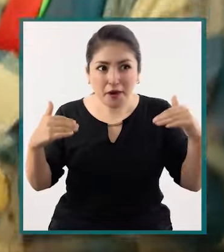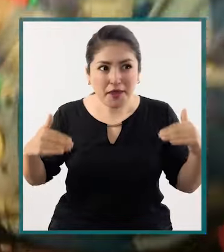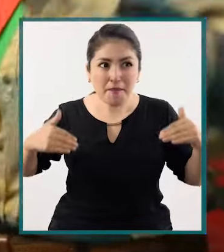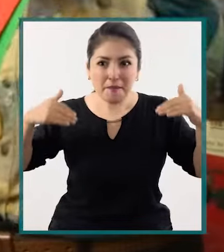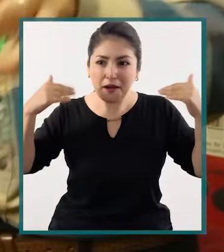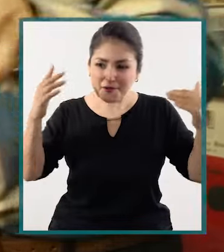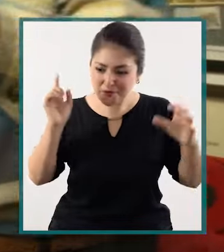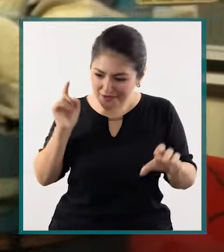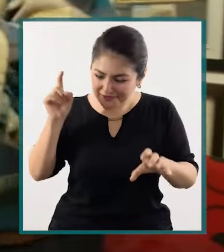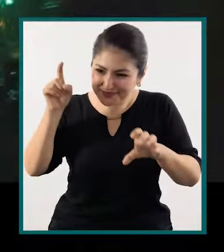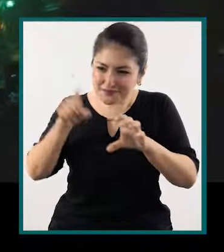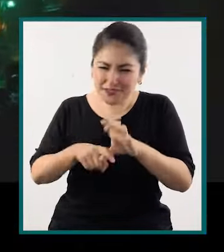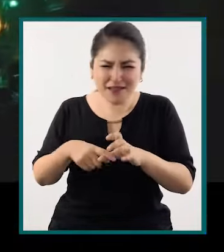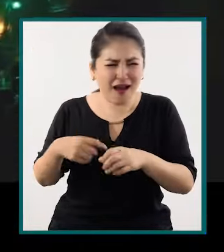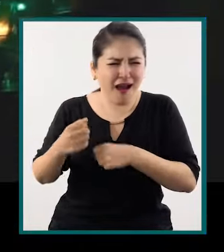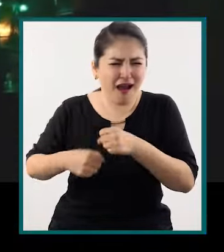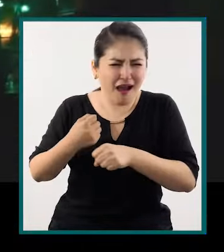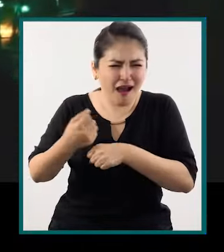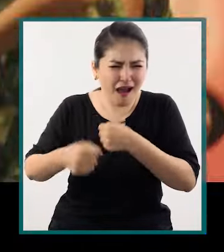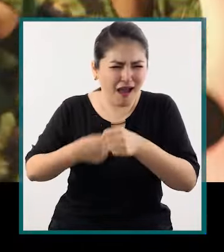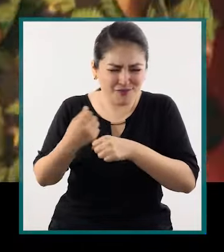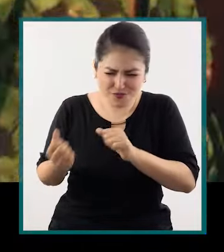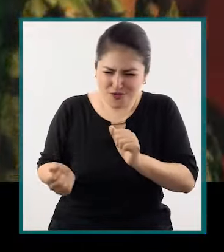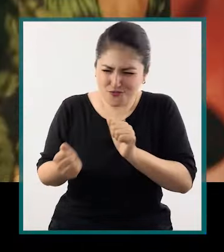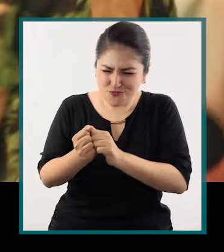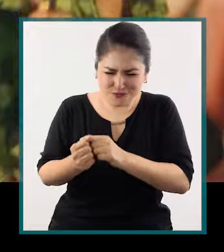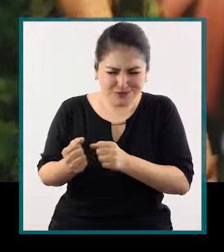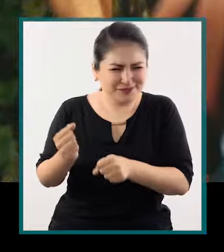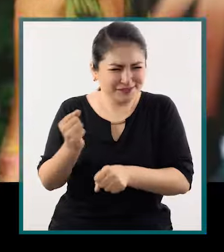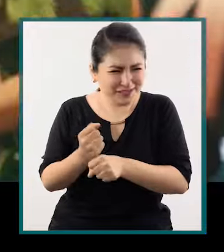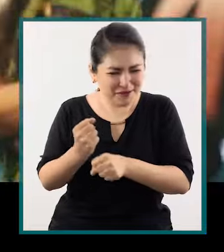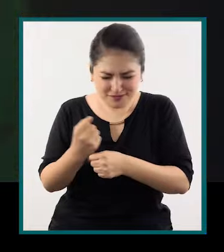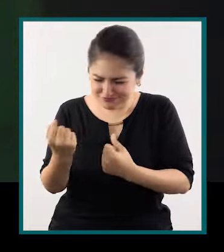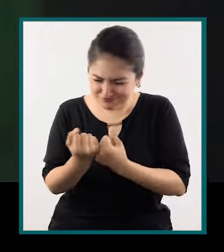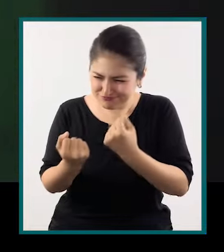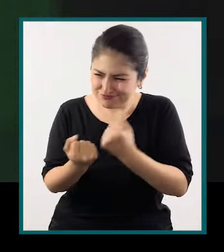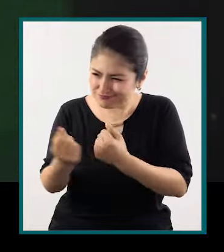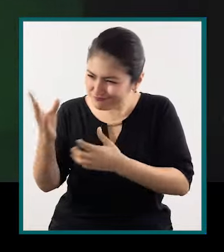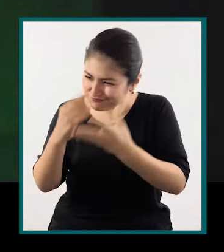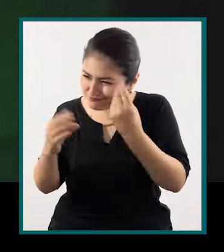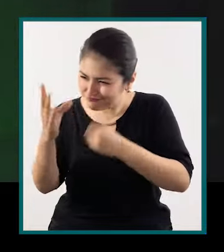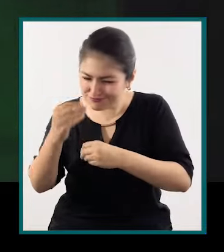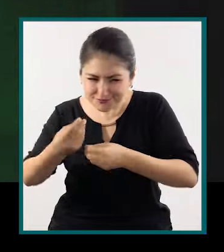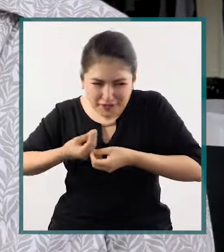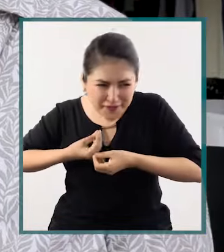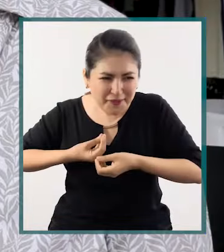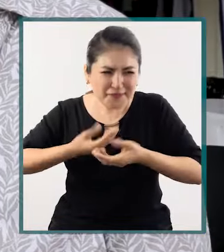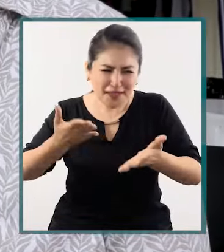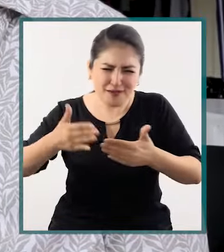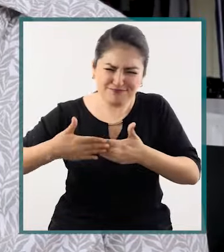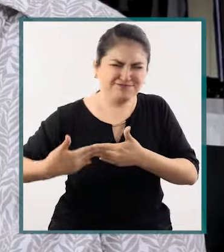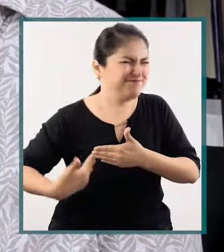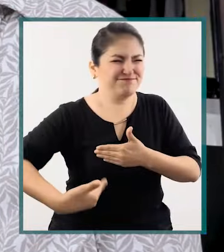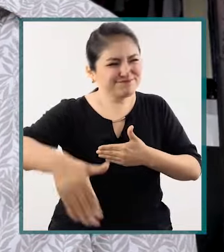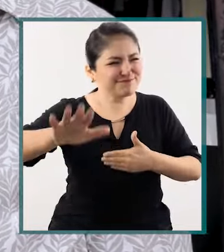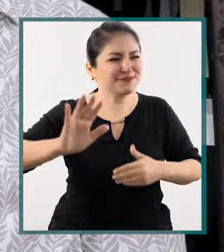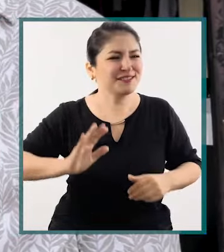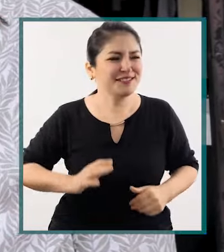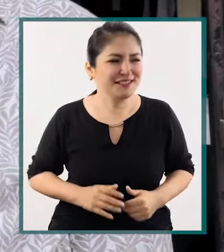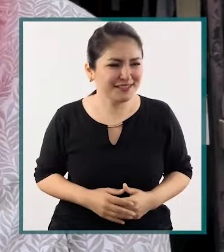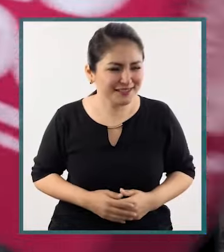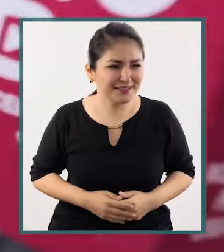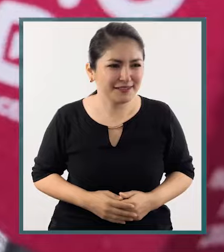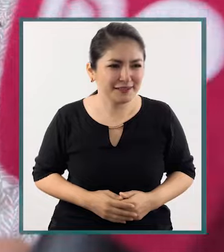soy parte pues, de los Mirlos ya cuántos años, ¿no? Y seguimos con este legado amazónico que sigue para adelante y tiene para mucho tiempo